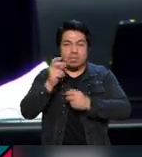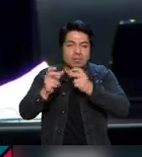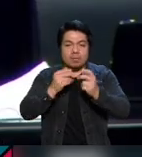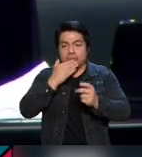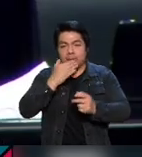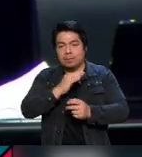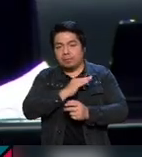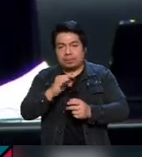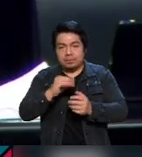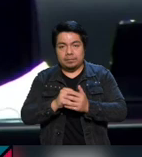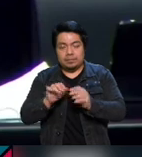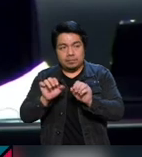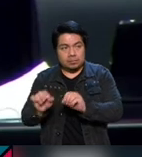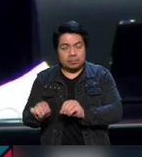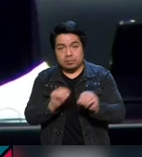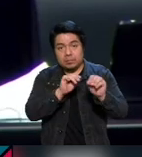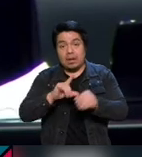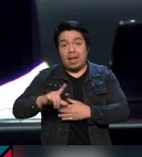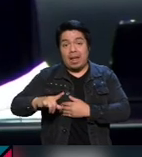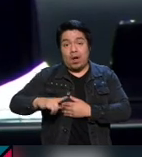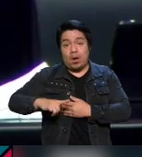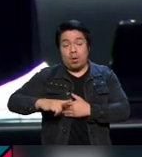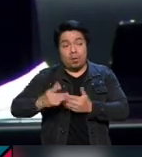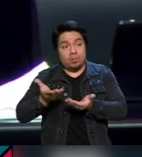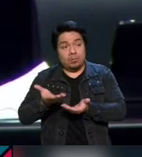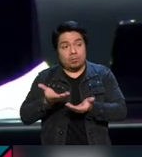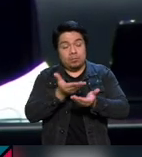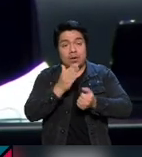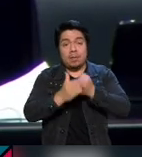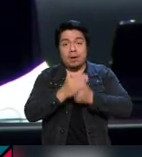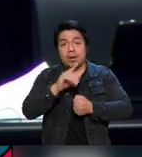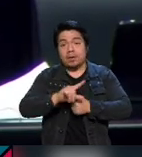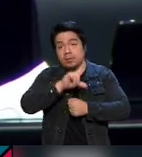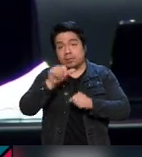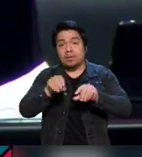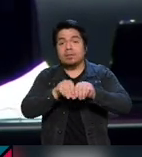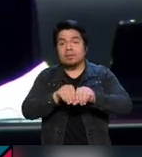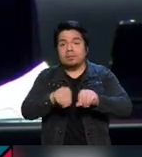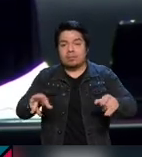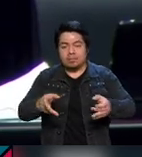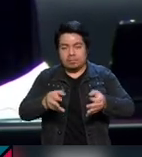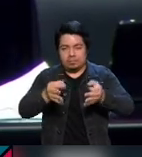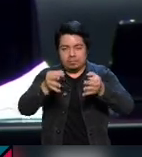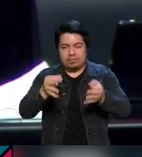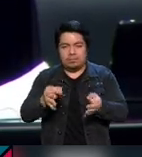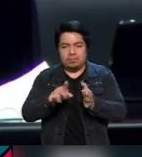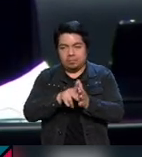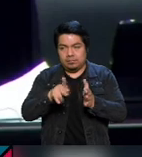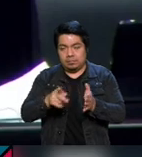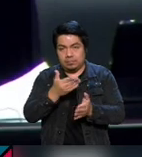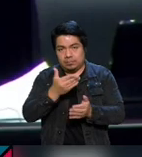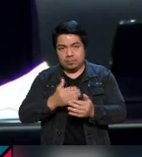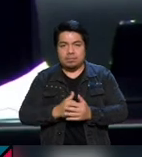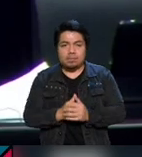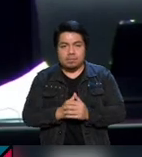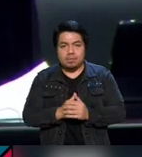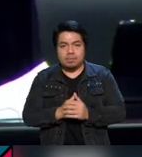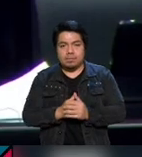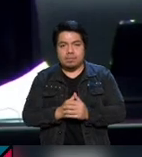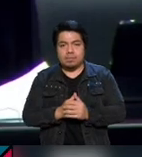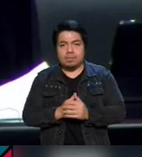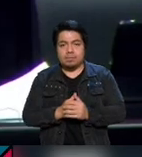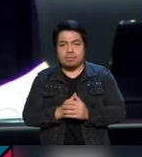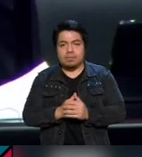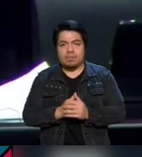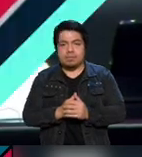Se remite al Ejecutivo Federal para su publicación en el Diario Oficial de la Federación.